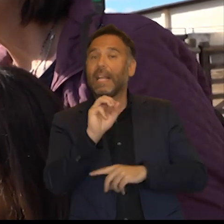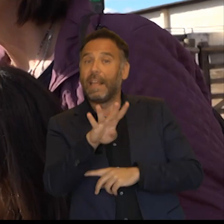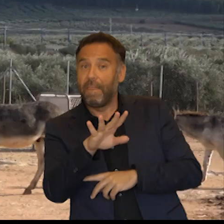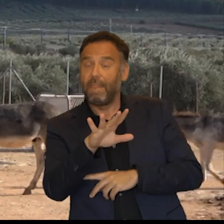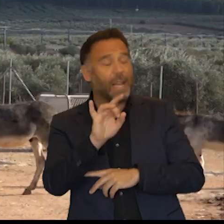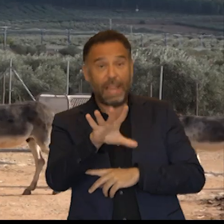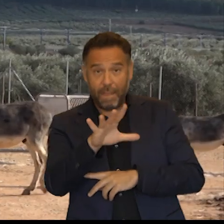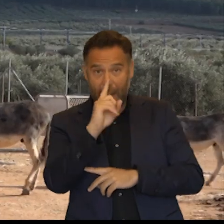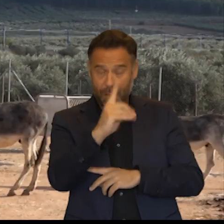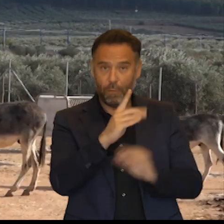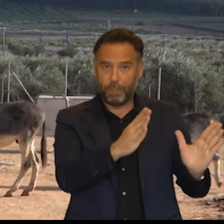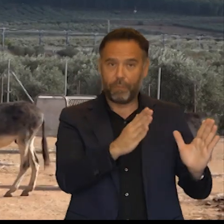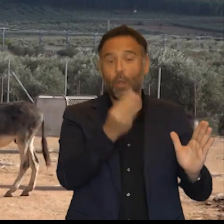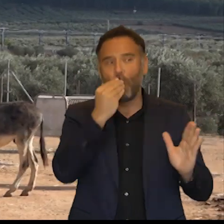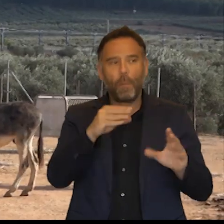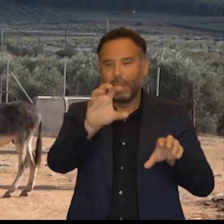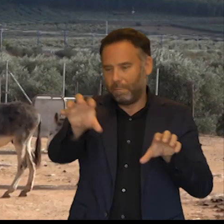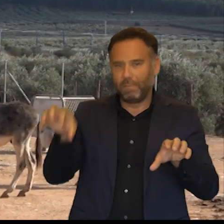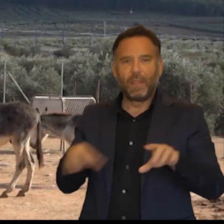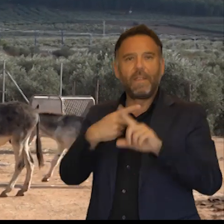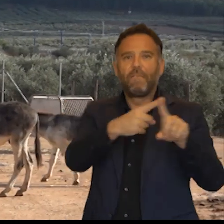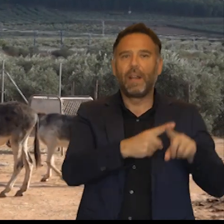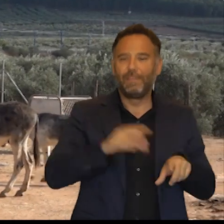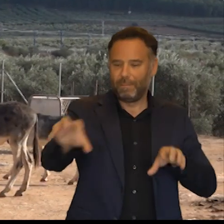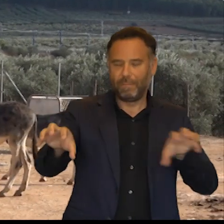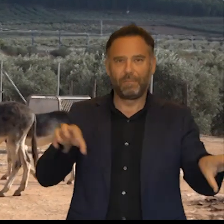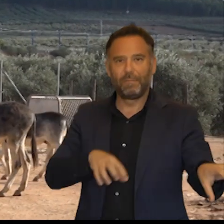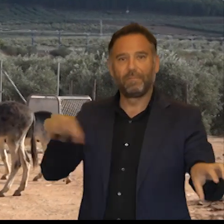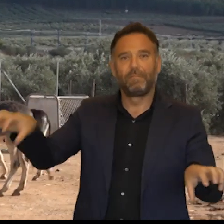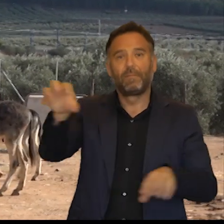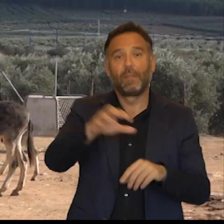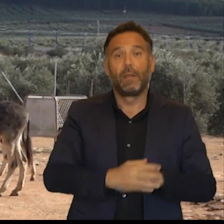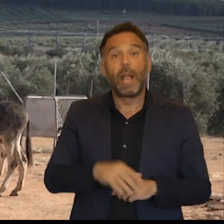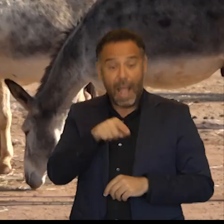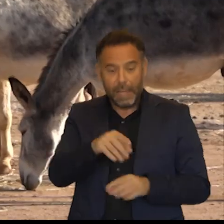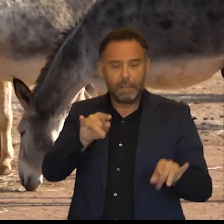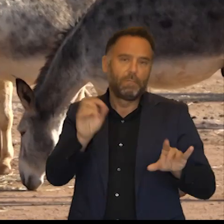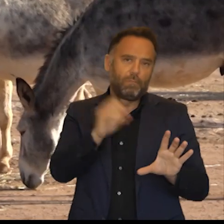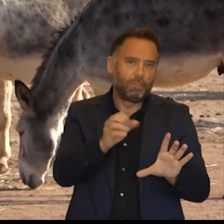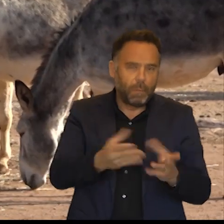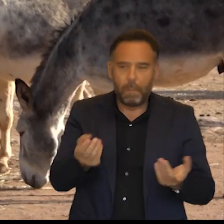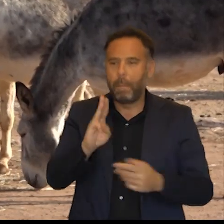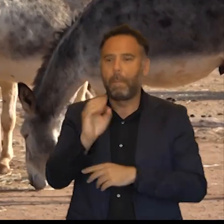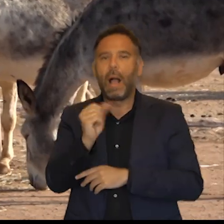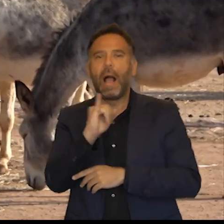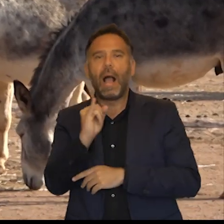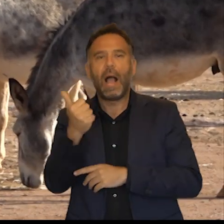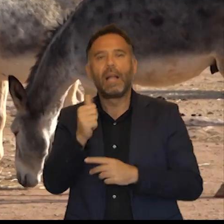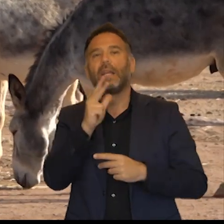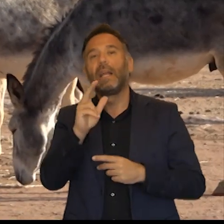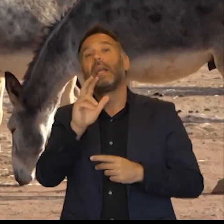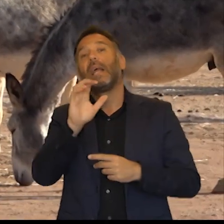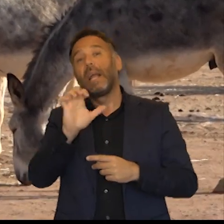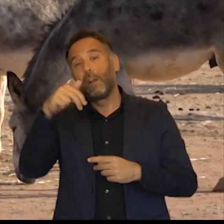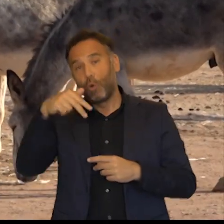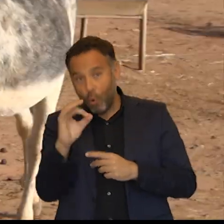unos 15. Ahí es donde cada vez le ponemos la comida en un sitio diferente, esos son los comederos, sí. Y ahí dentro le metemos la paja y el